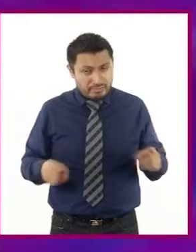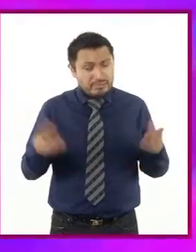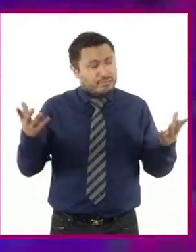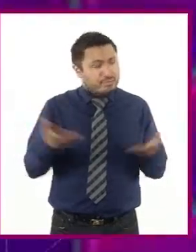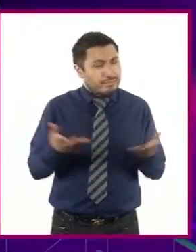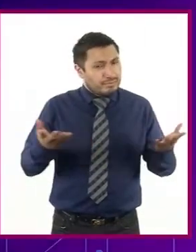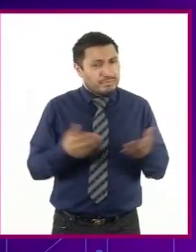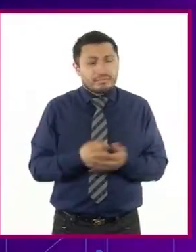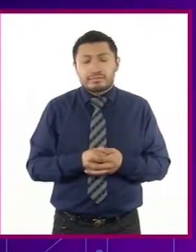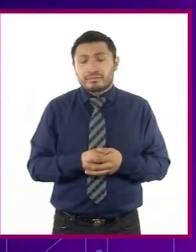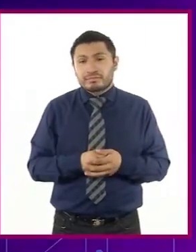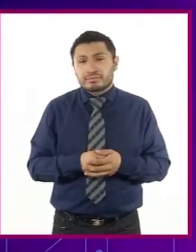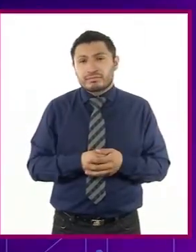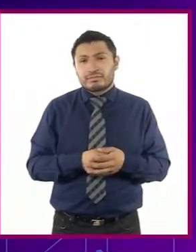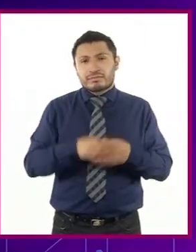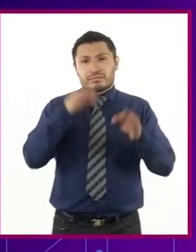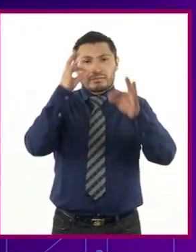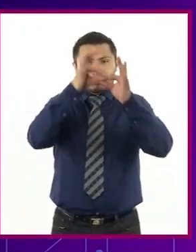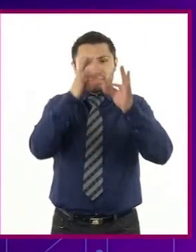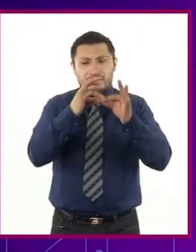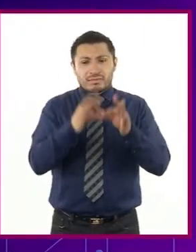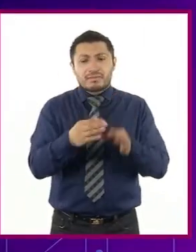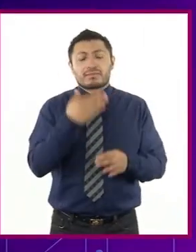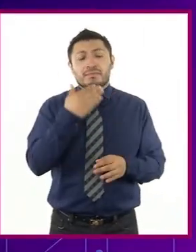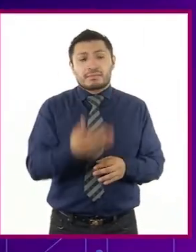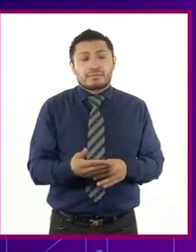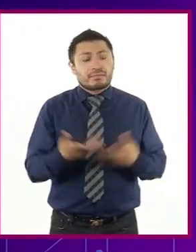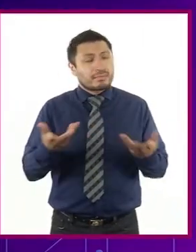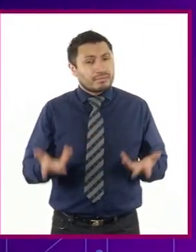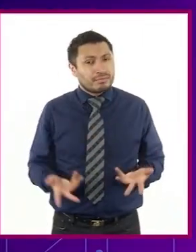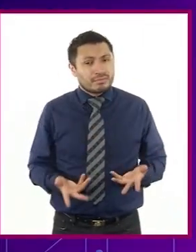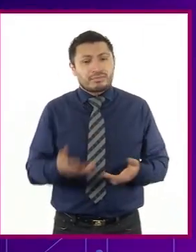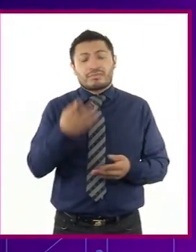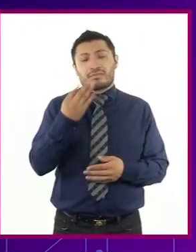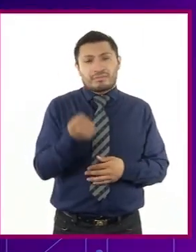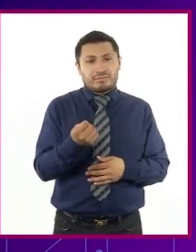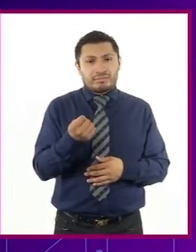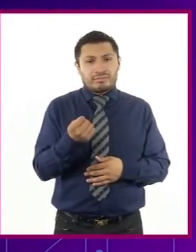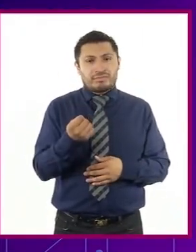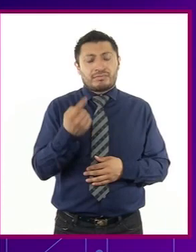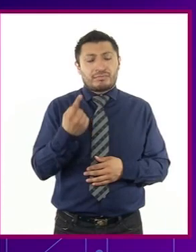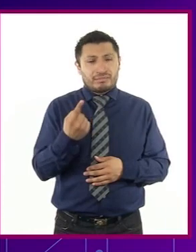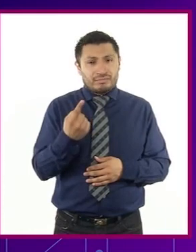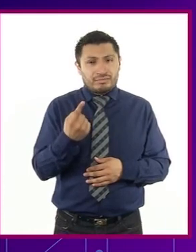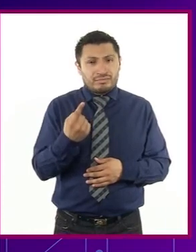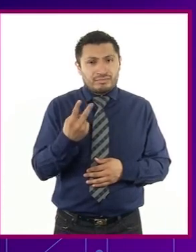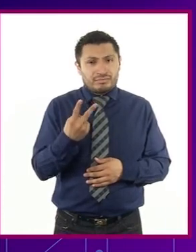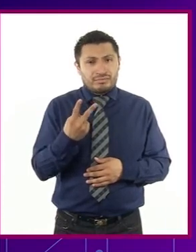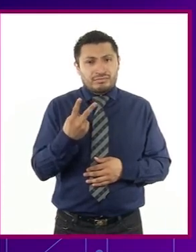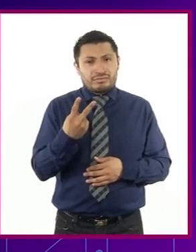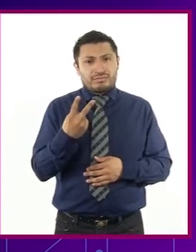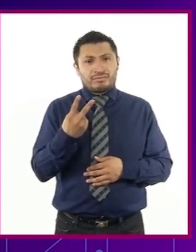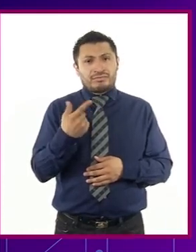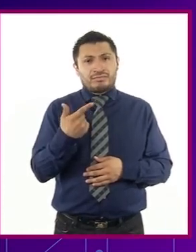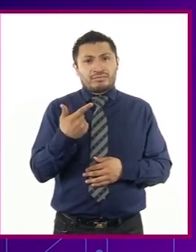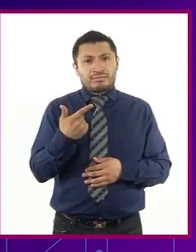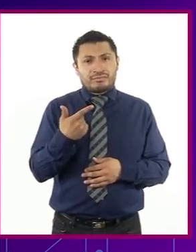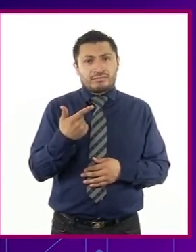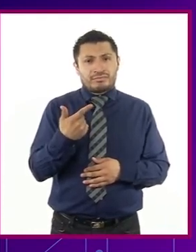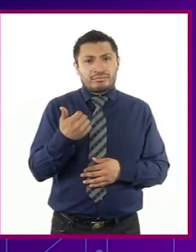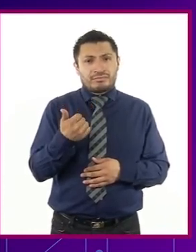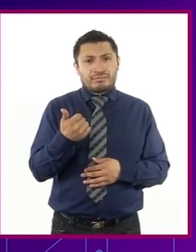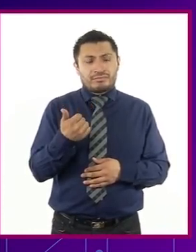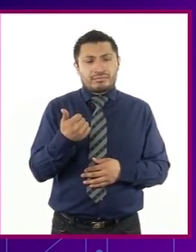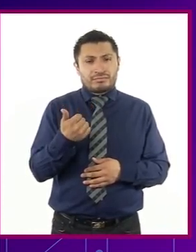¡Hagámoslo! Los puntajes obtenidos por Daniela son 9, 1, 2, 7,